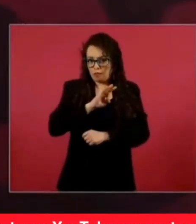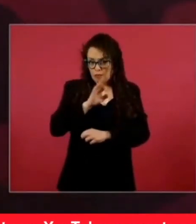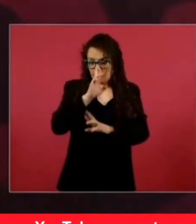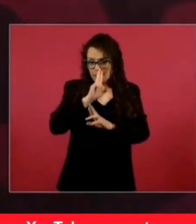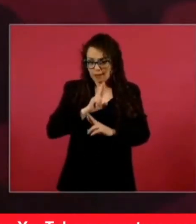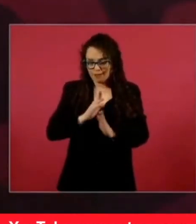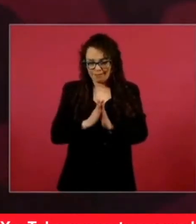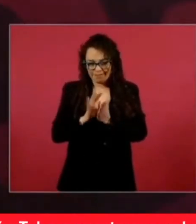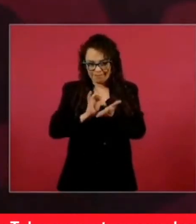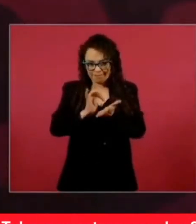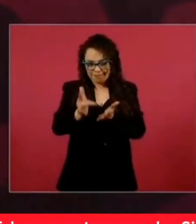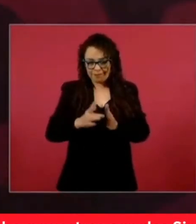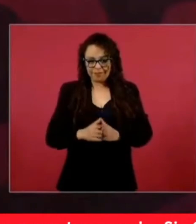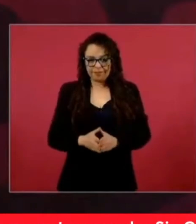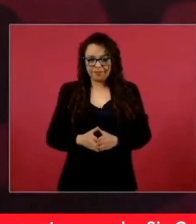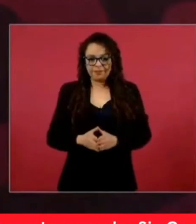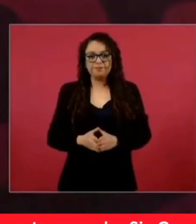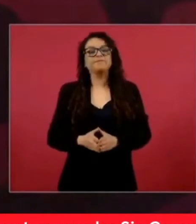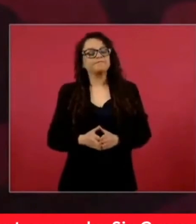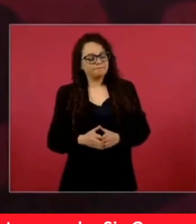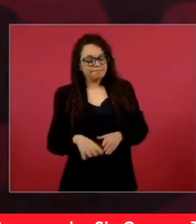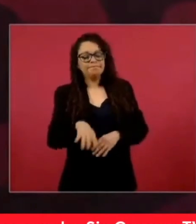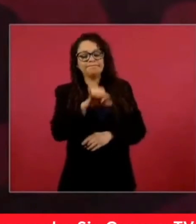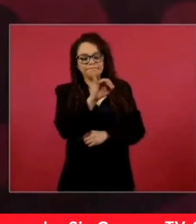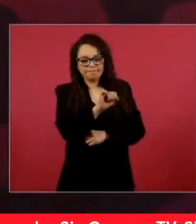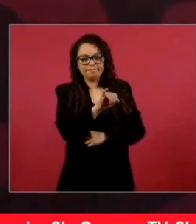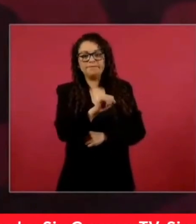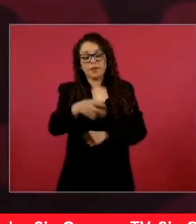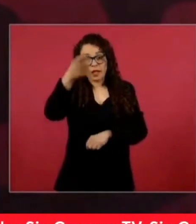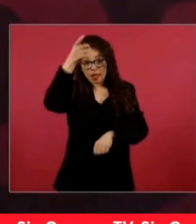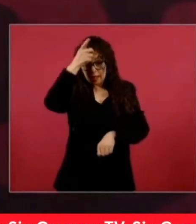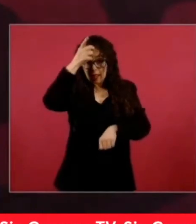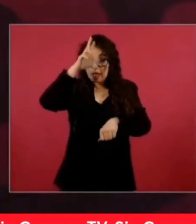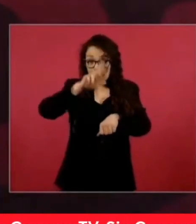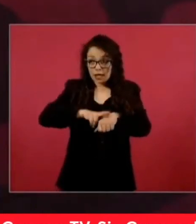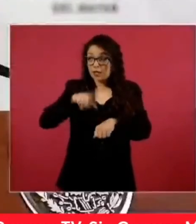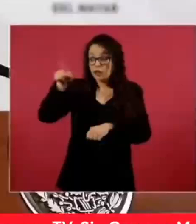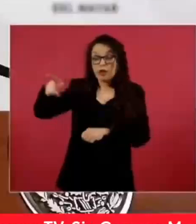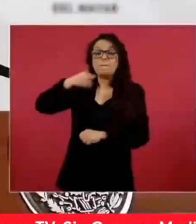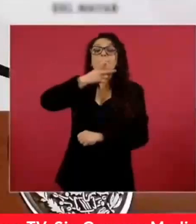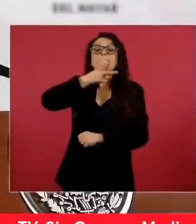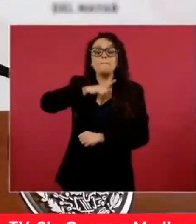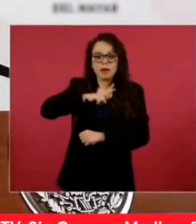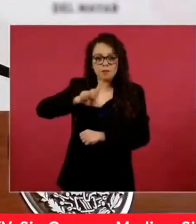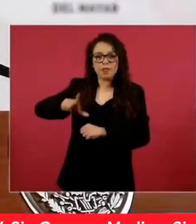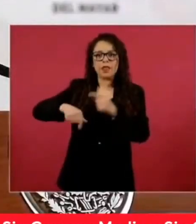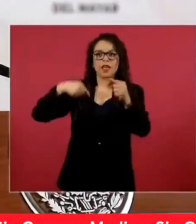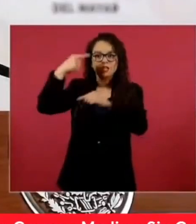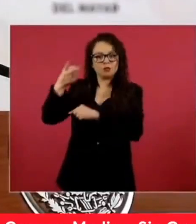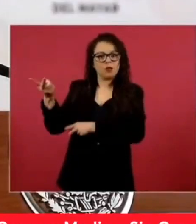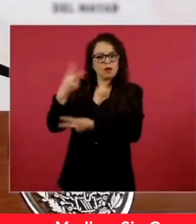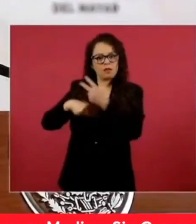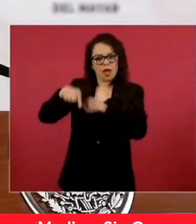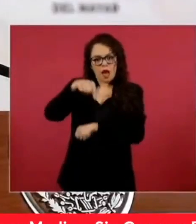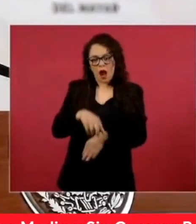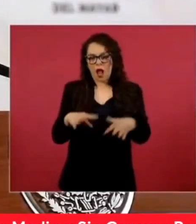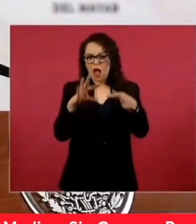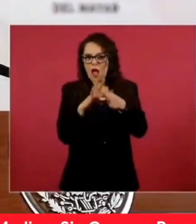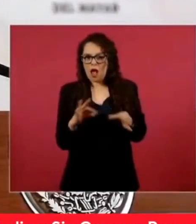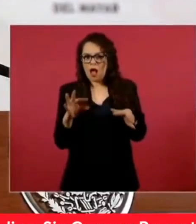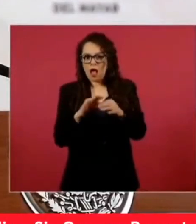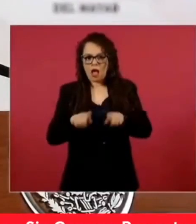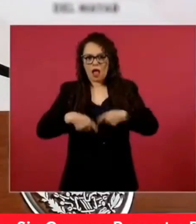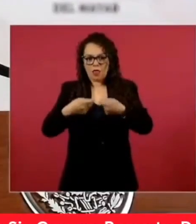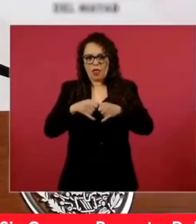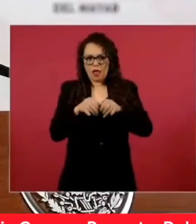a informar el director de Pemex y también el director de la Comisión Federal. Ya lo